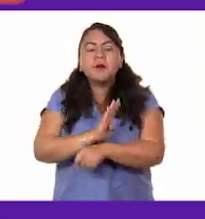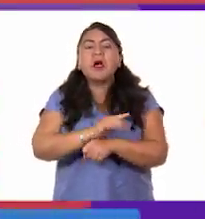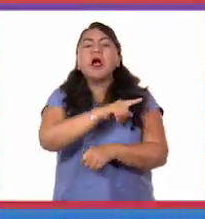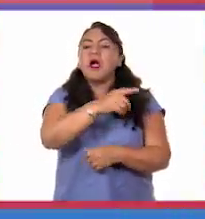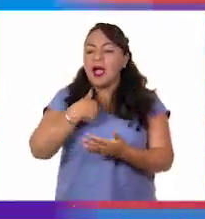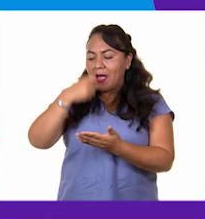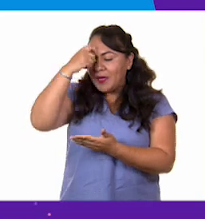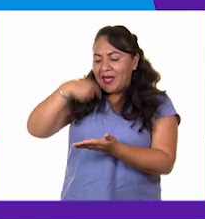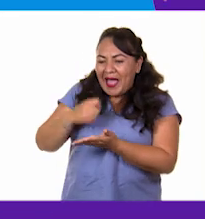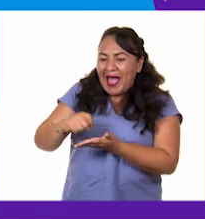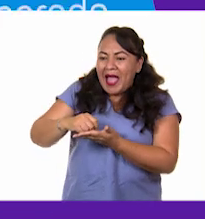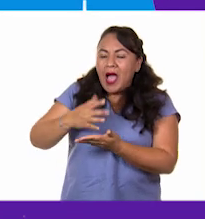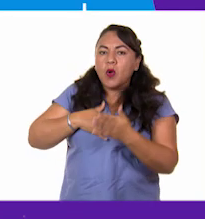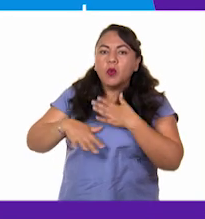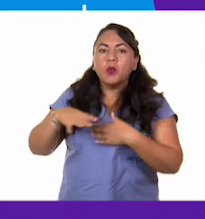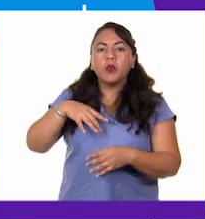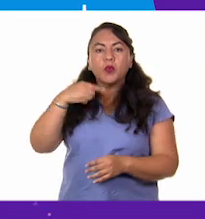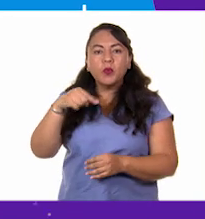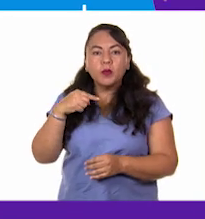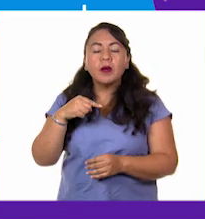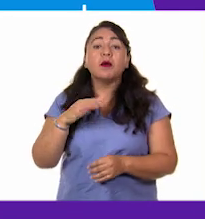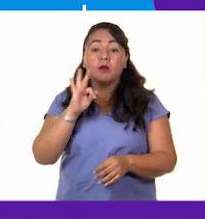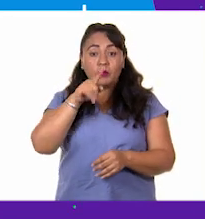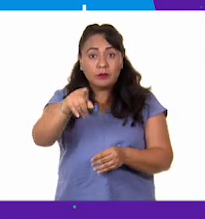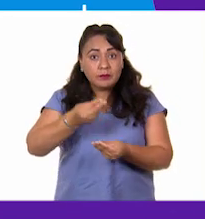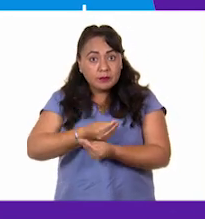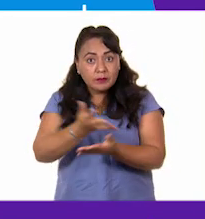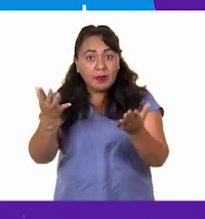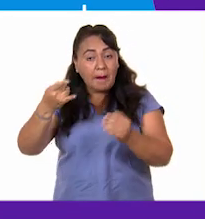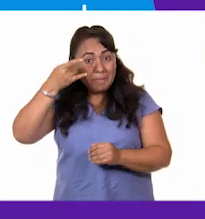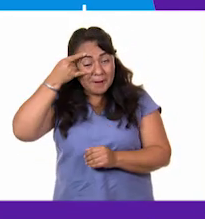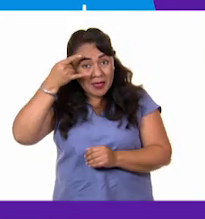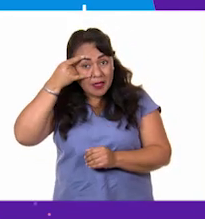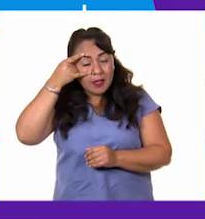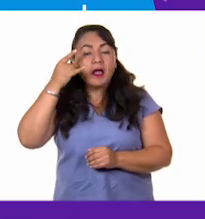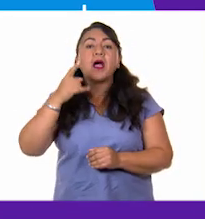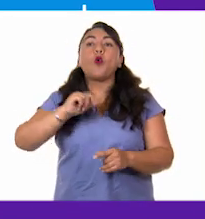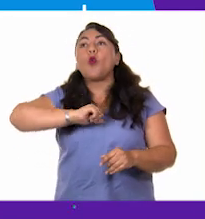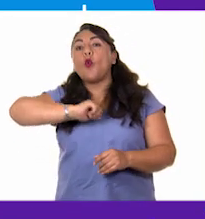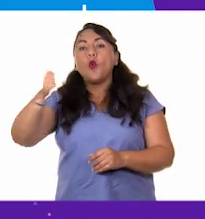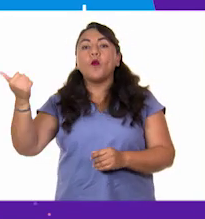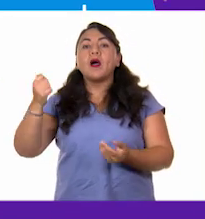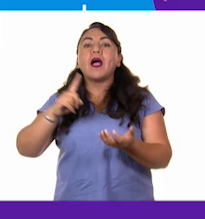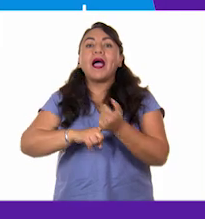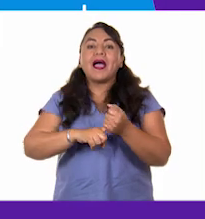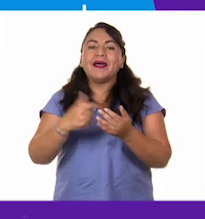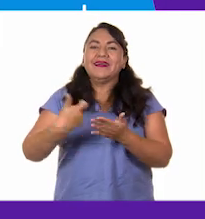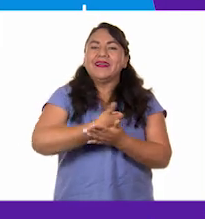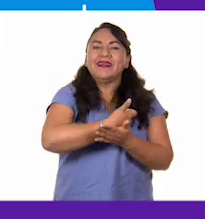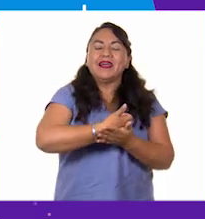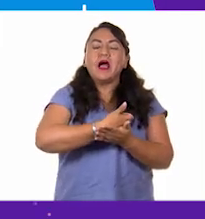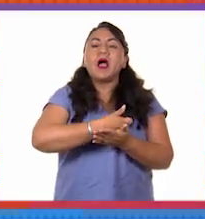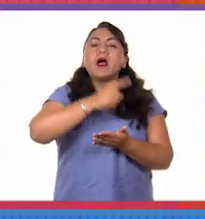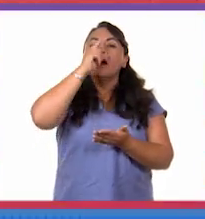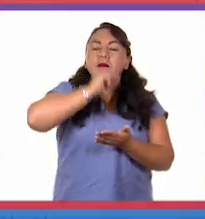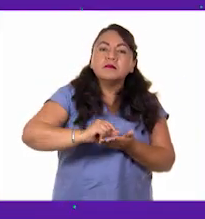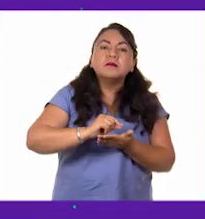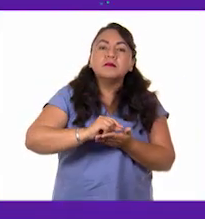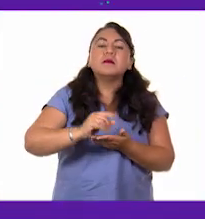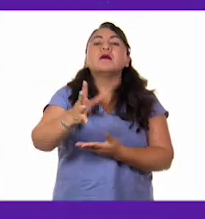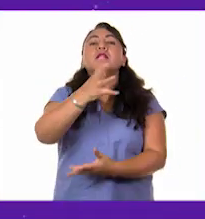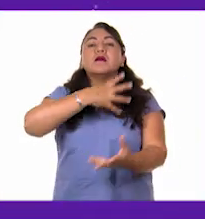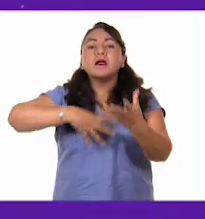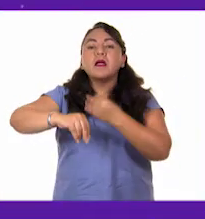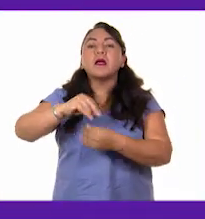quienes lo crean. Cuando consumes o compartes contenido pirata, alguien más deja de ser remunerado por su trabajo y en